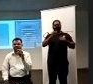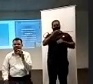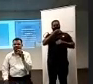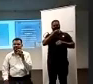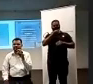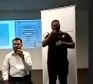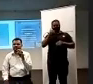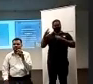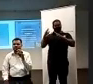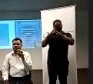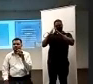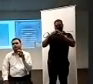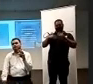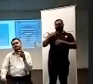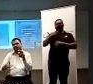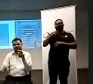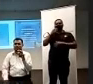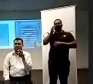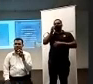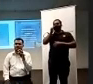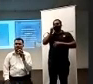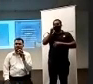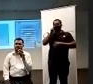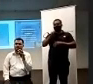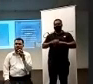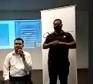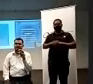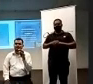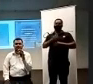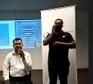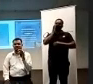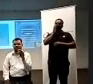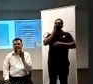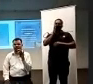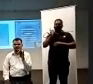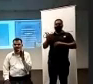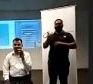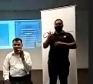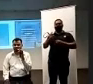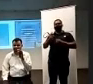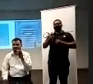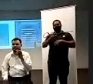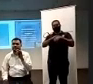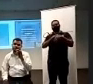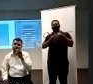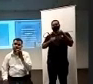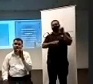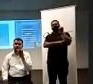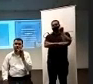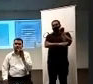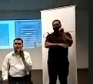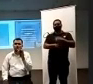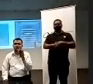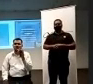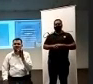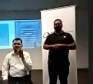base. ¿Cómo yo podía saturarme el oxígeno? ¿Qué iba a pasar si yo llamaba a un servicio de salud pública?